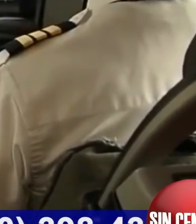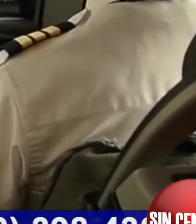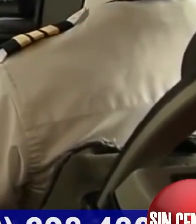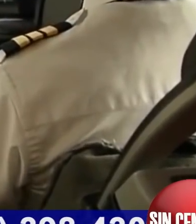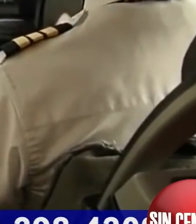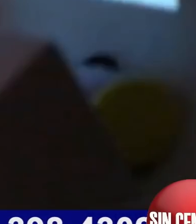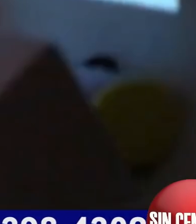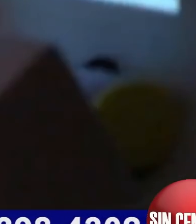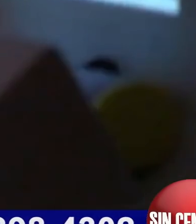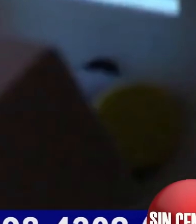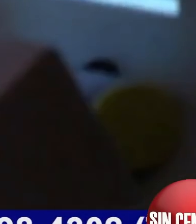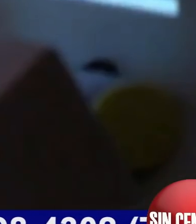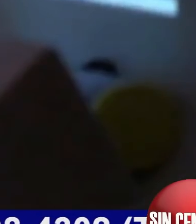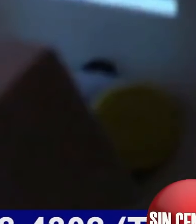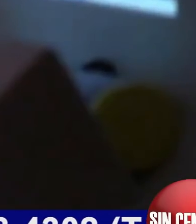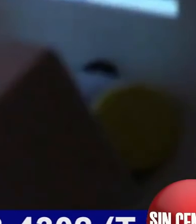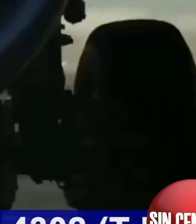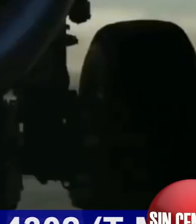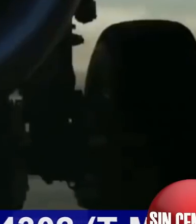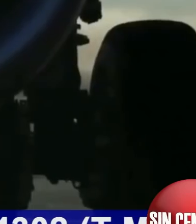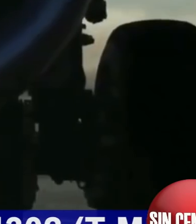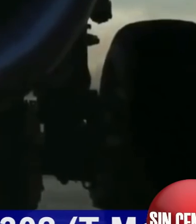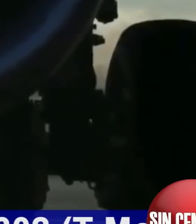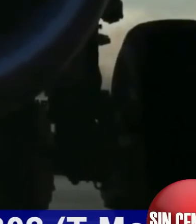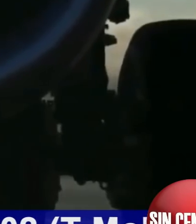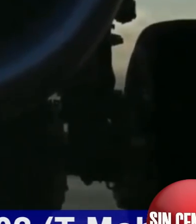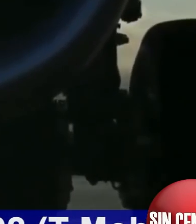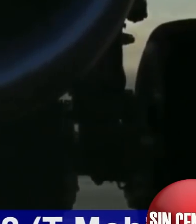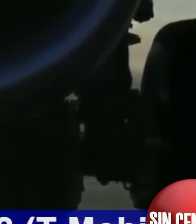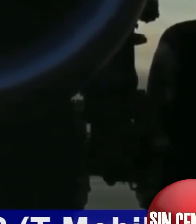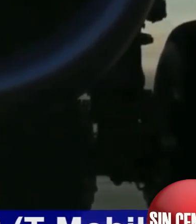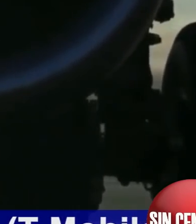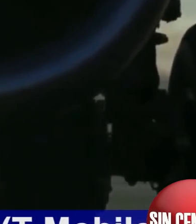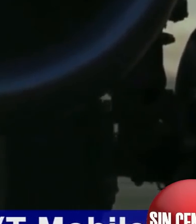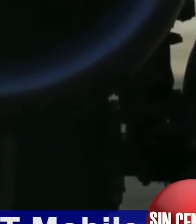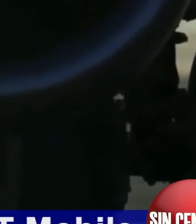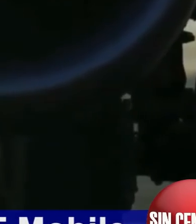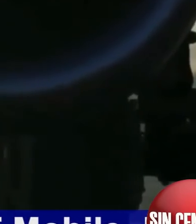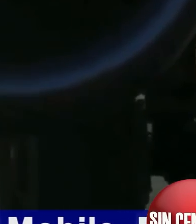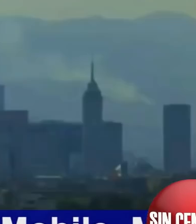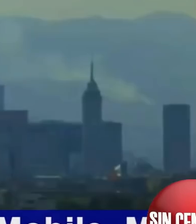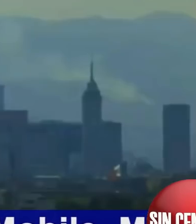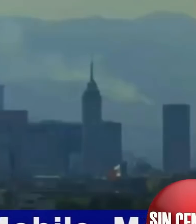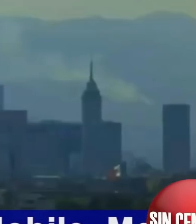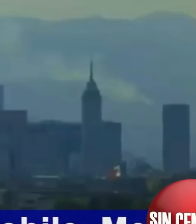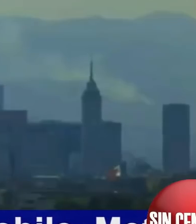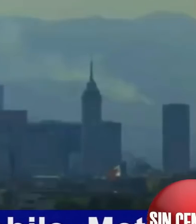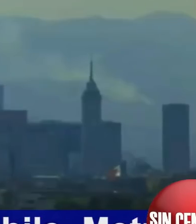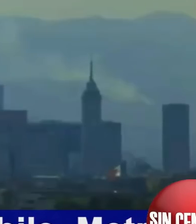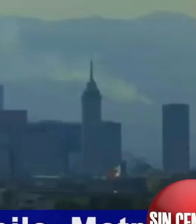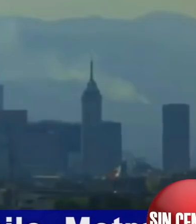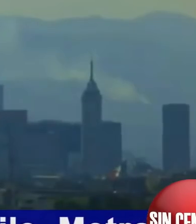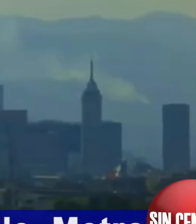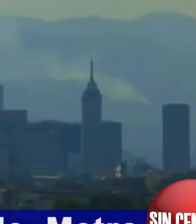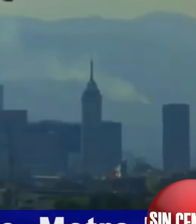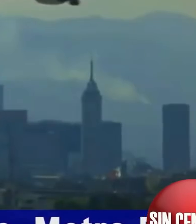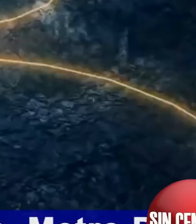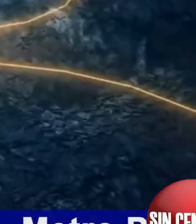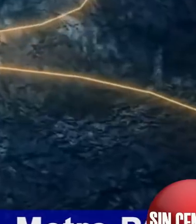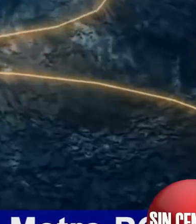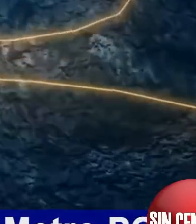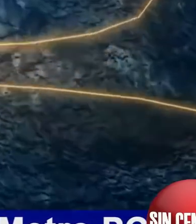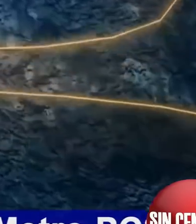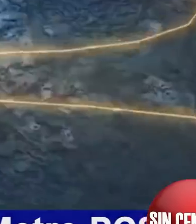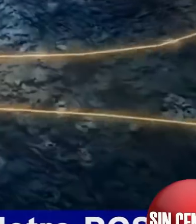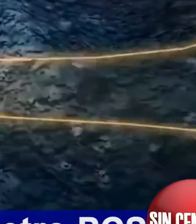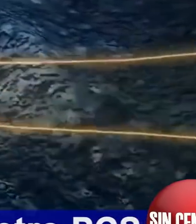de trabajo para pilotos y controladores y reducción en emisiones de CO2 para el cuidado del medio ambiente.